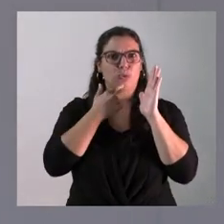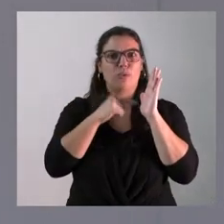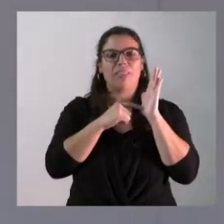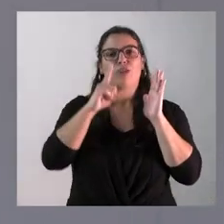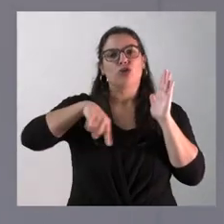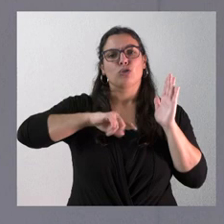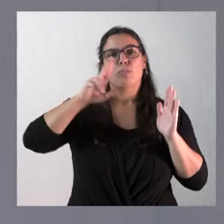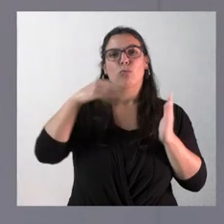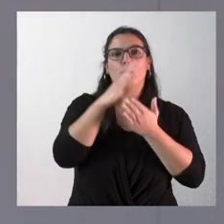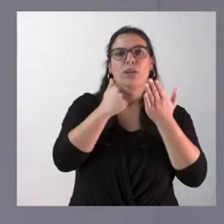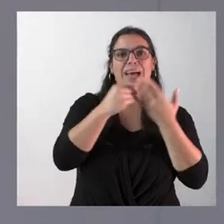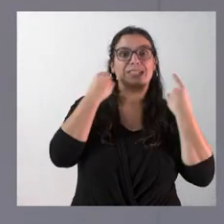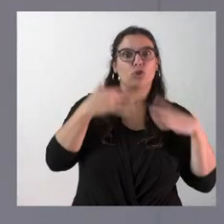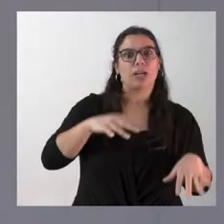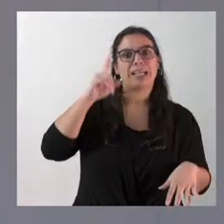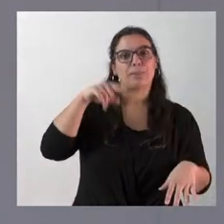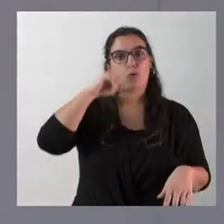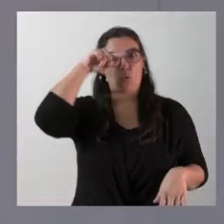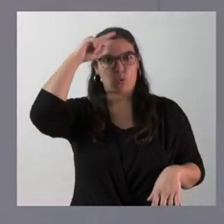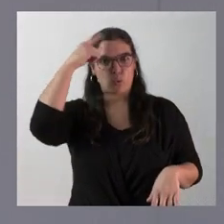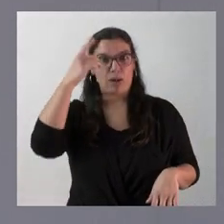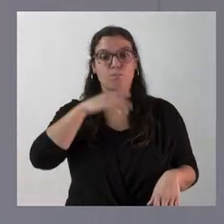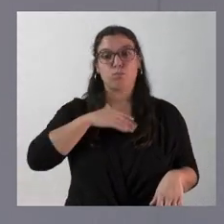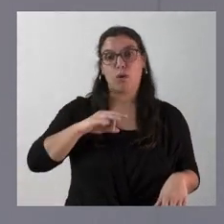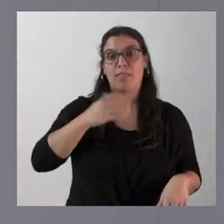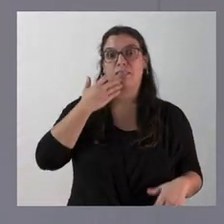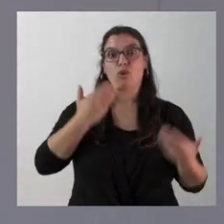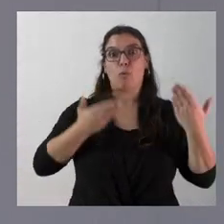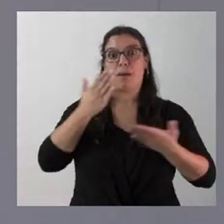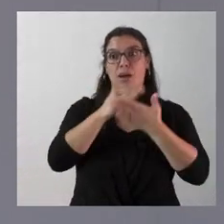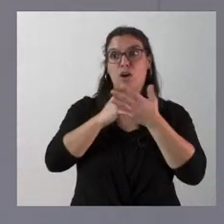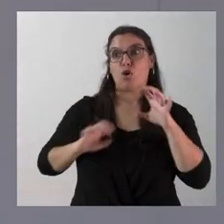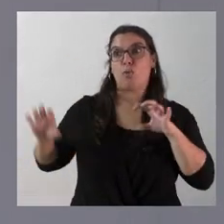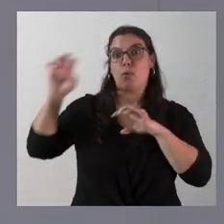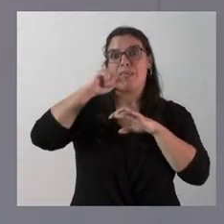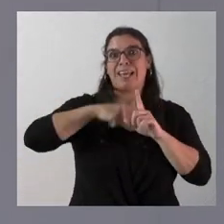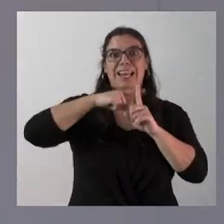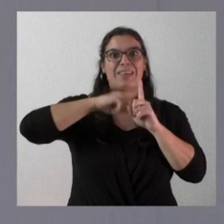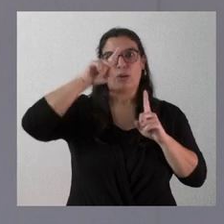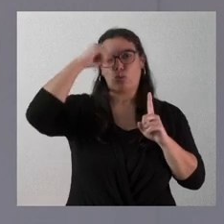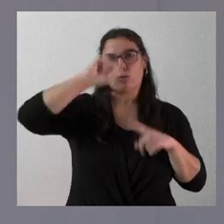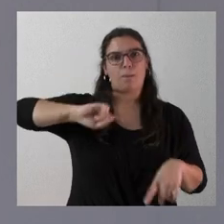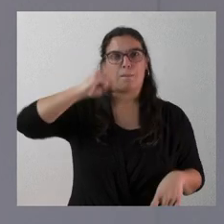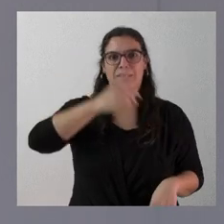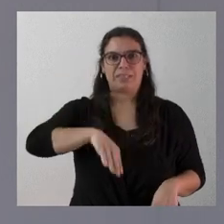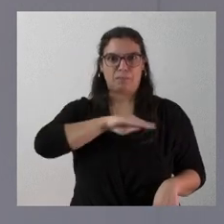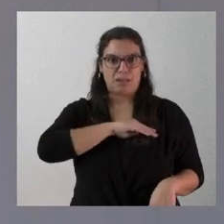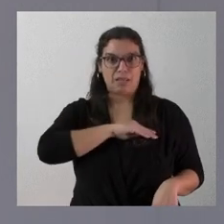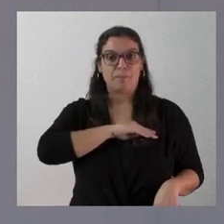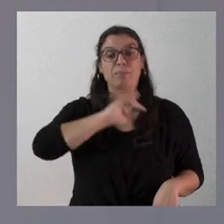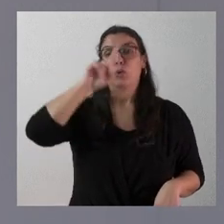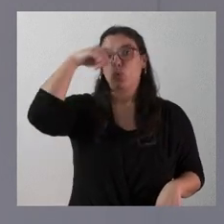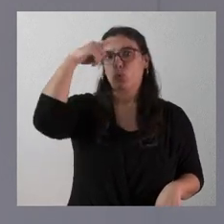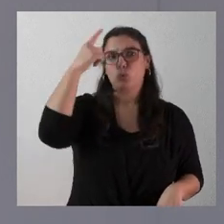histórica y cultural y quizás sea la comunidad Autónoma que tiene más nivel cultural dentro del contexto nacional y esta cultura tiene